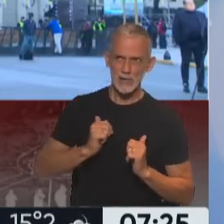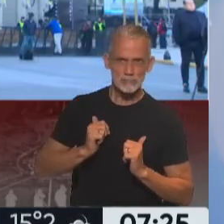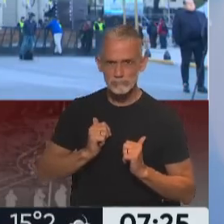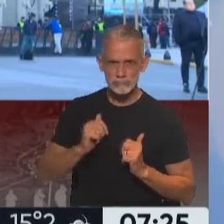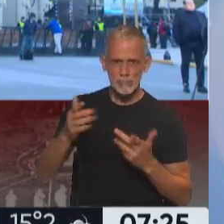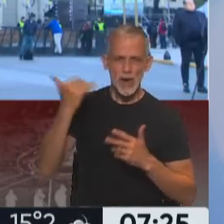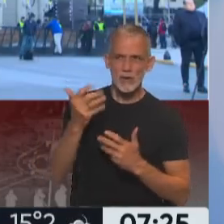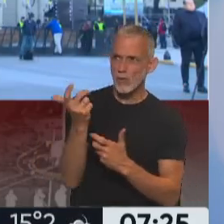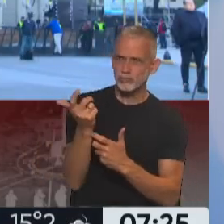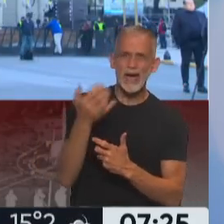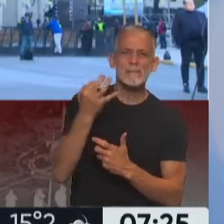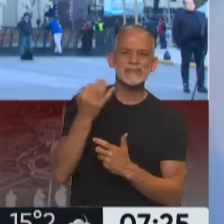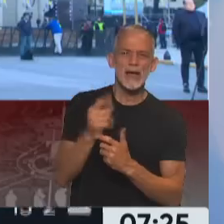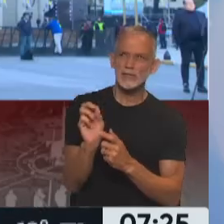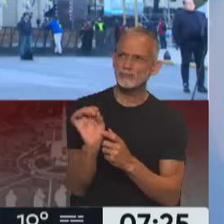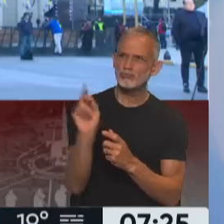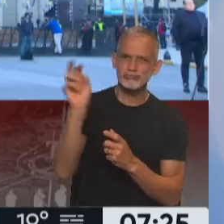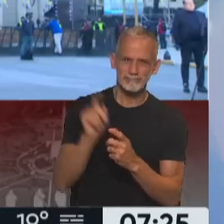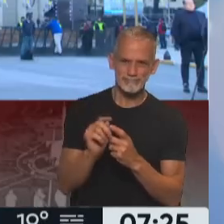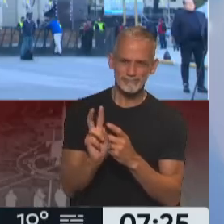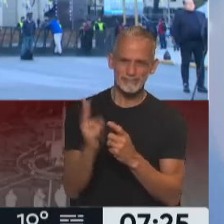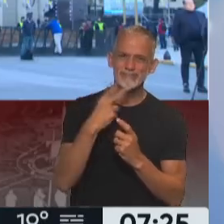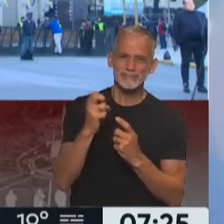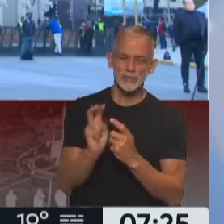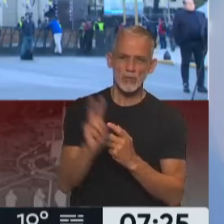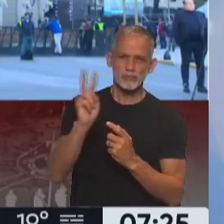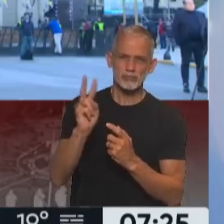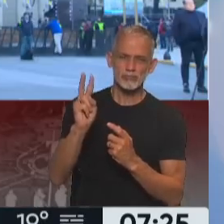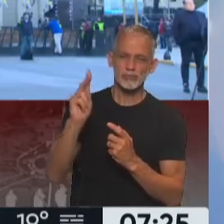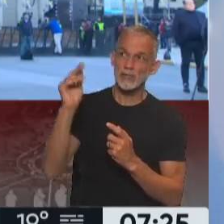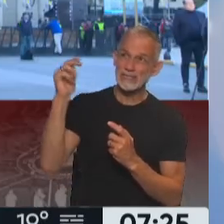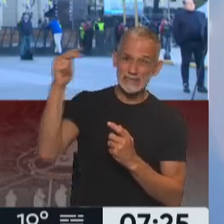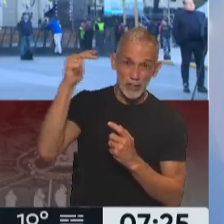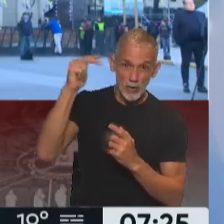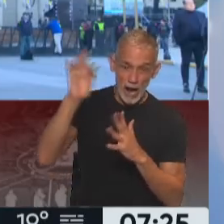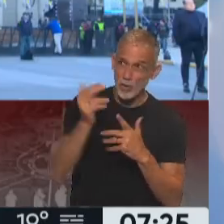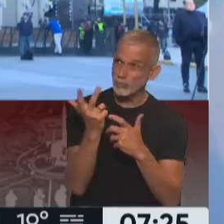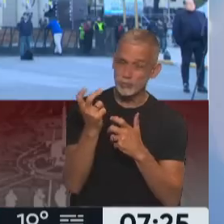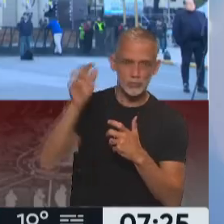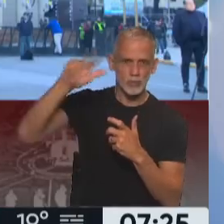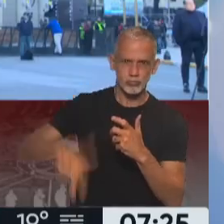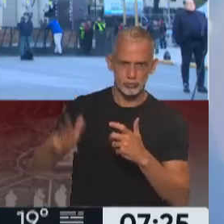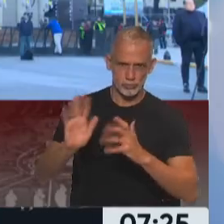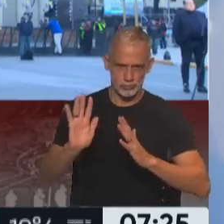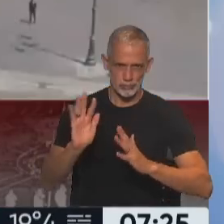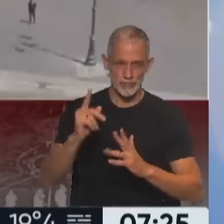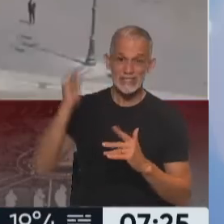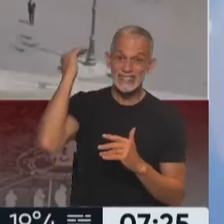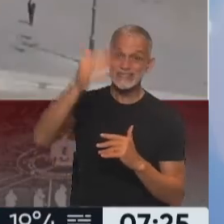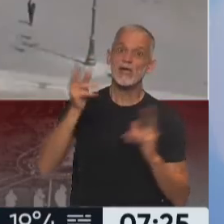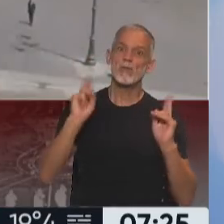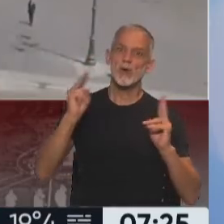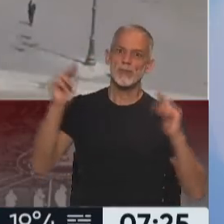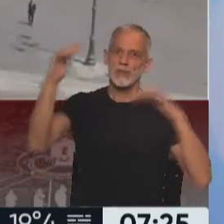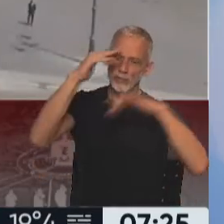con ametralladora especial y el cielo prácticamente está cerrado. Está vedado, vuelo, ¿no? Así que la seguridad del Papa